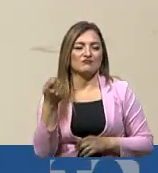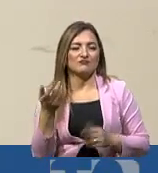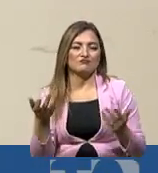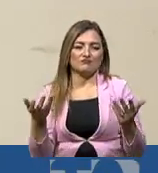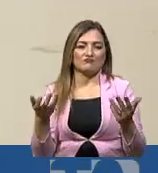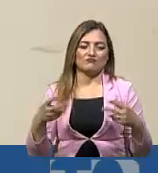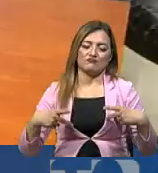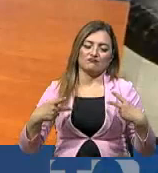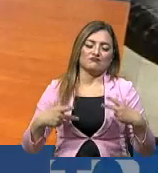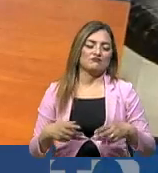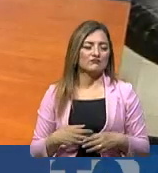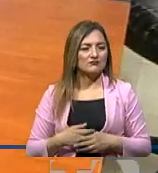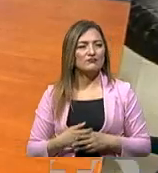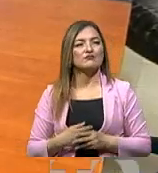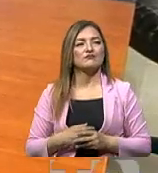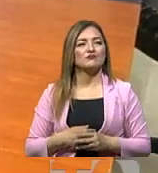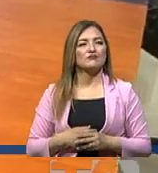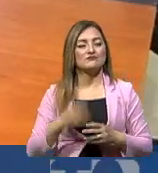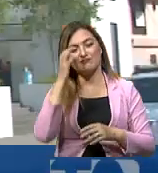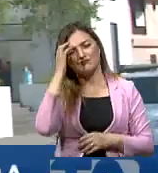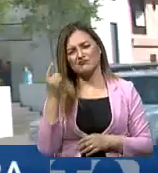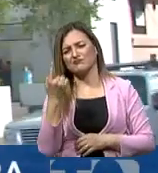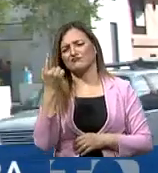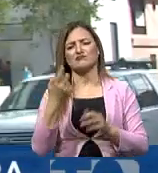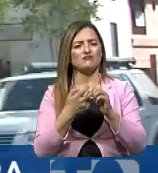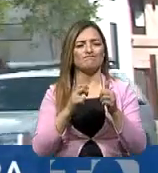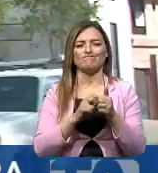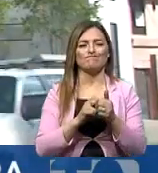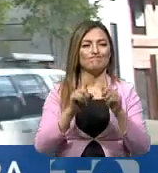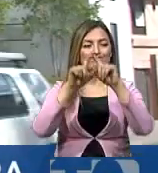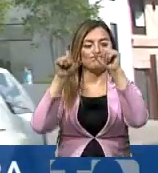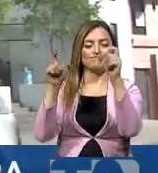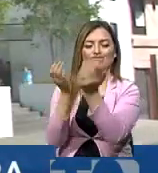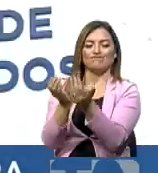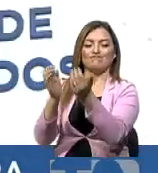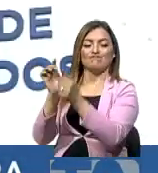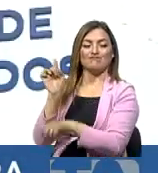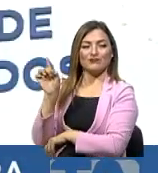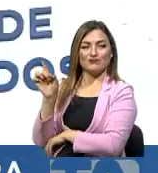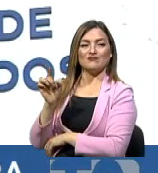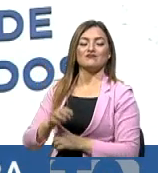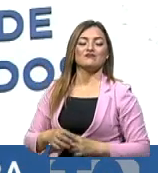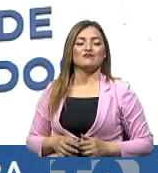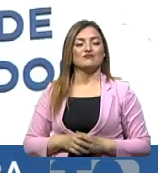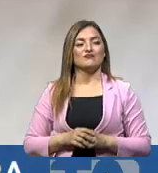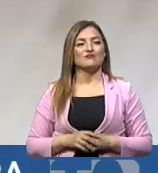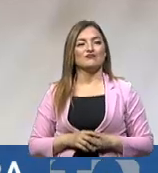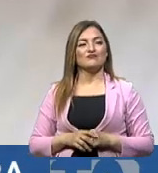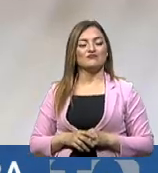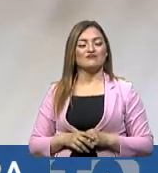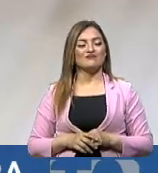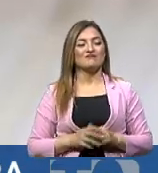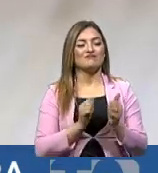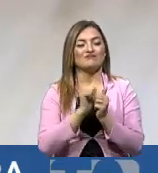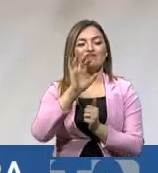subsistir señor pero no es lo único que les preocupa la empresa pública metropolitana de gestión integral de residuos sólidos en gears cada